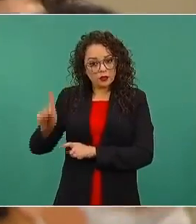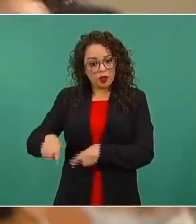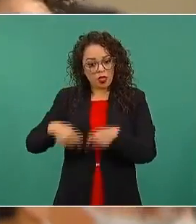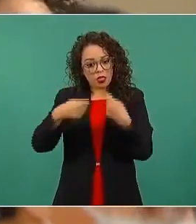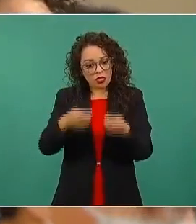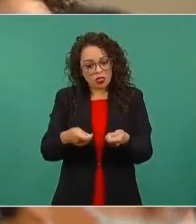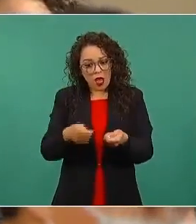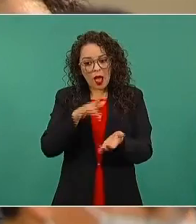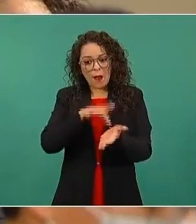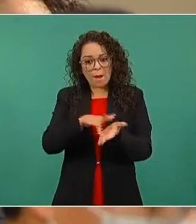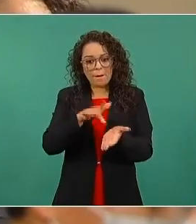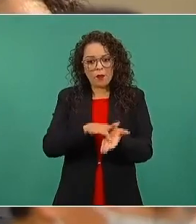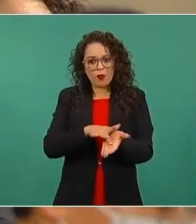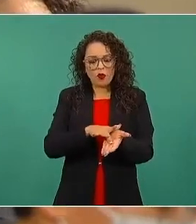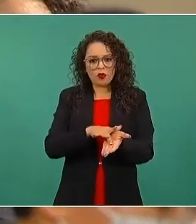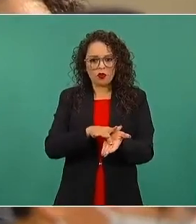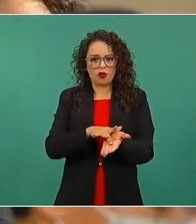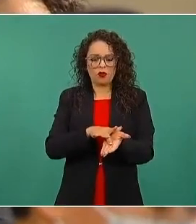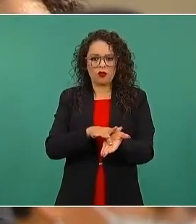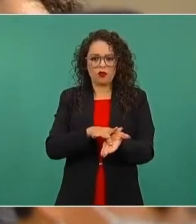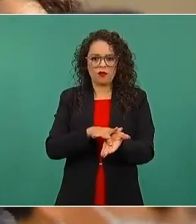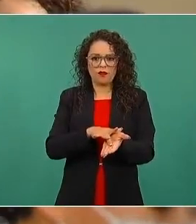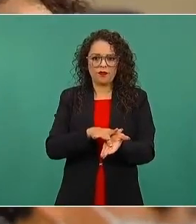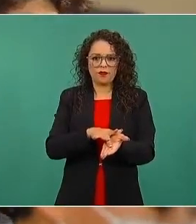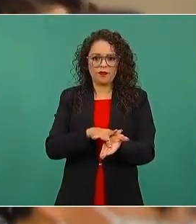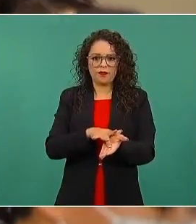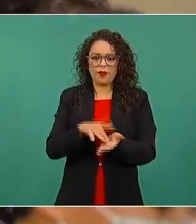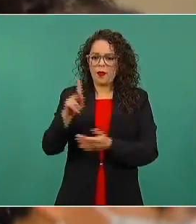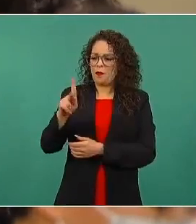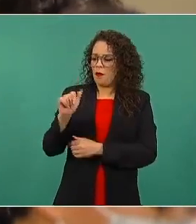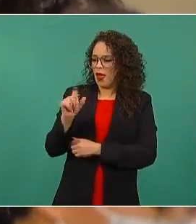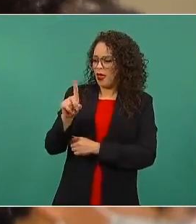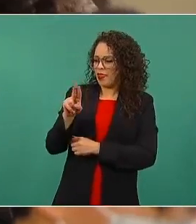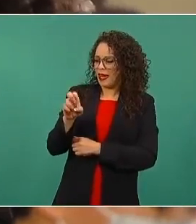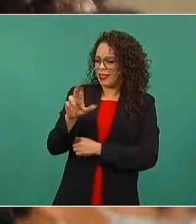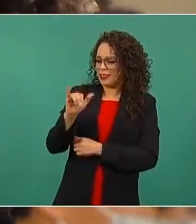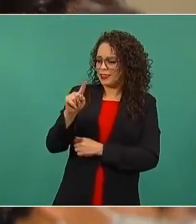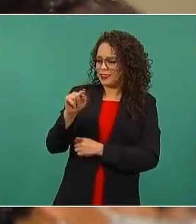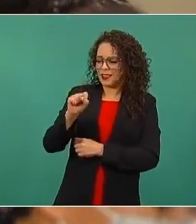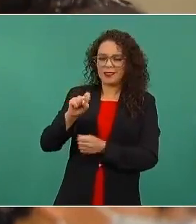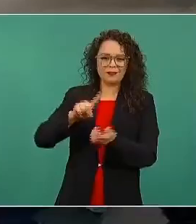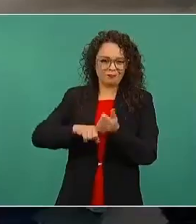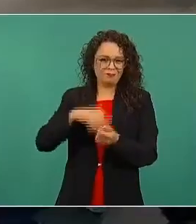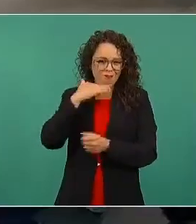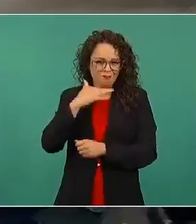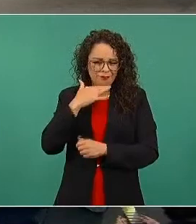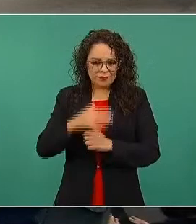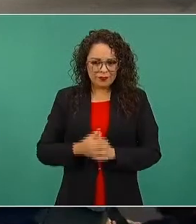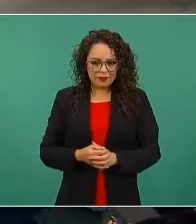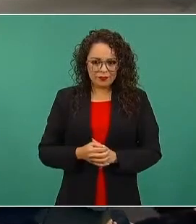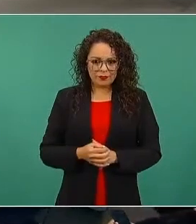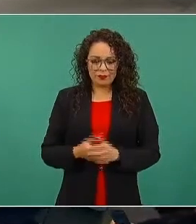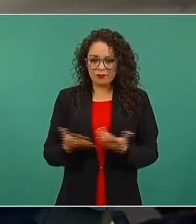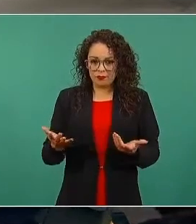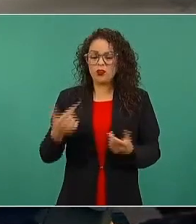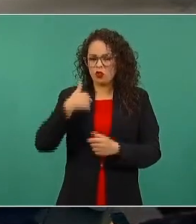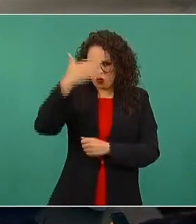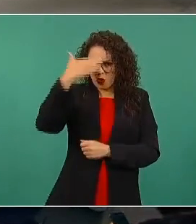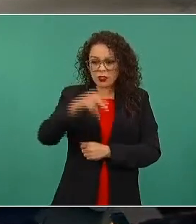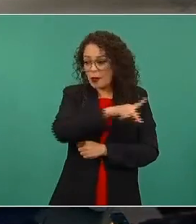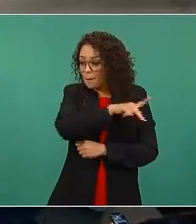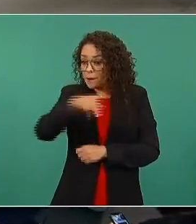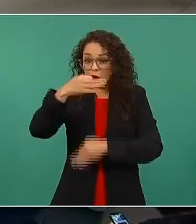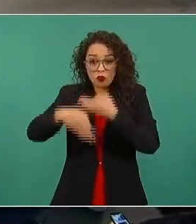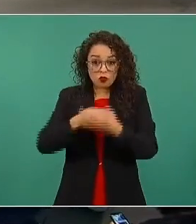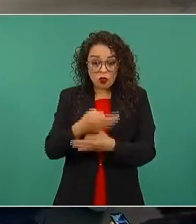justicia? Está bien que no todos son iguales, es posible que había buenas personas trabajaron buenas personas en ese